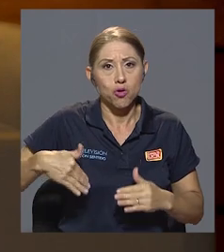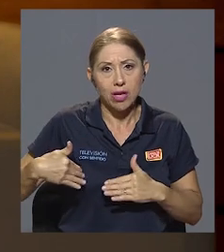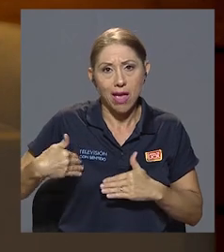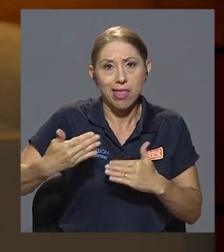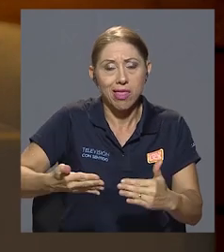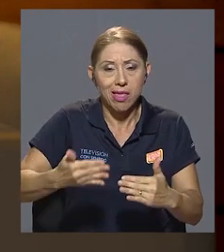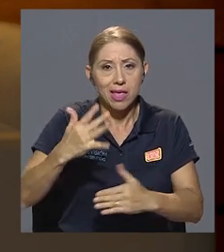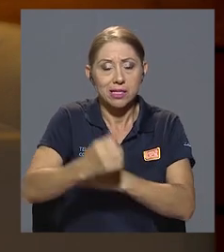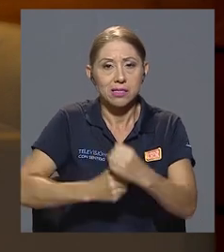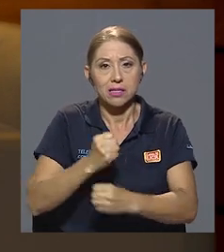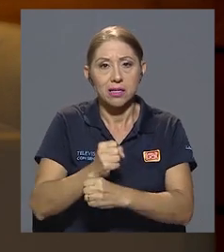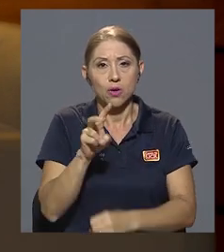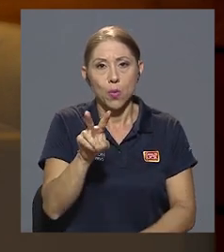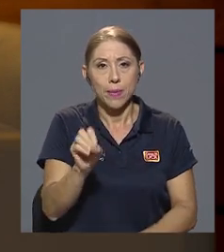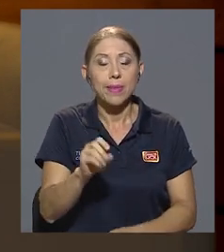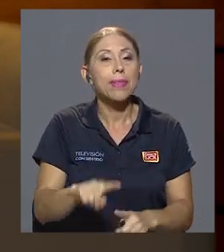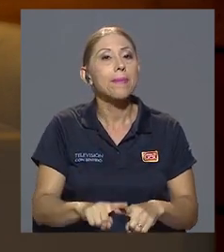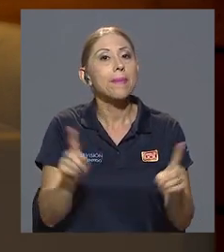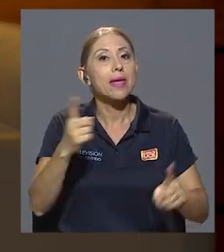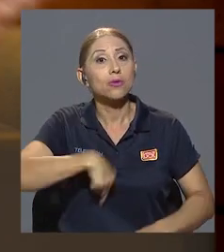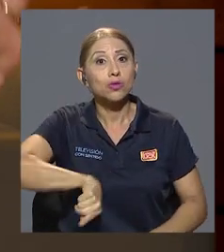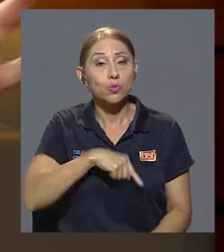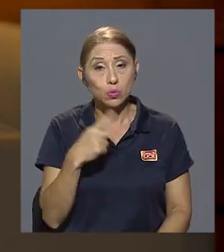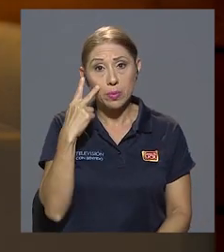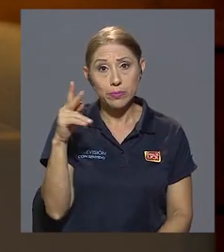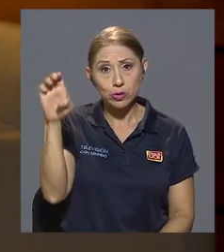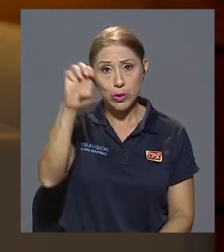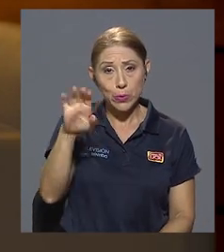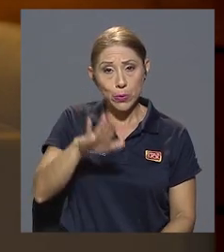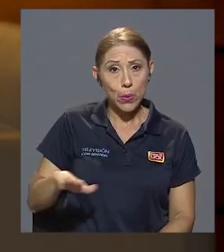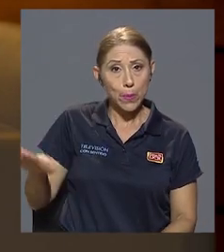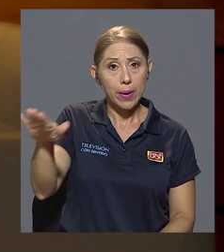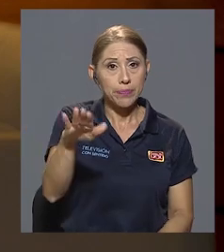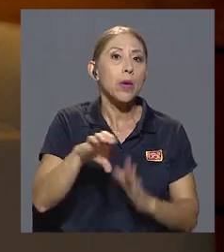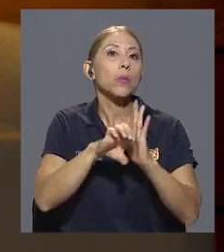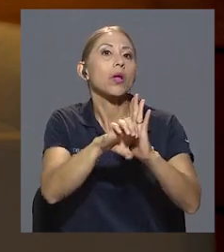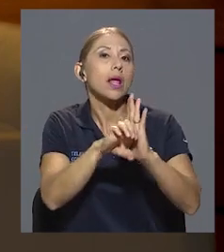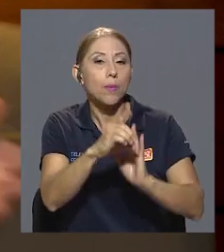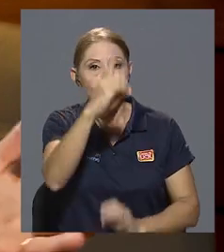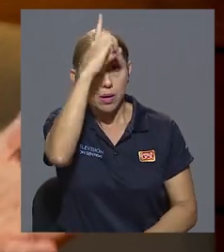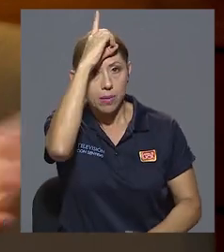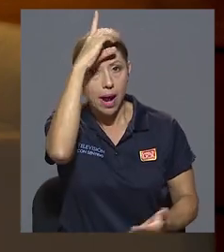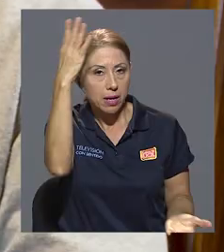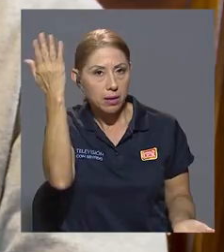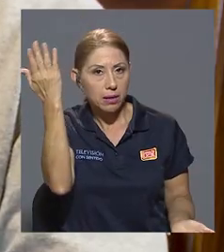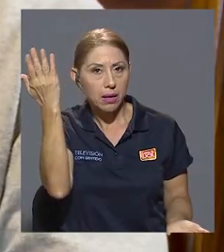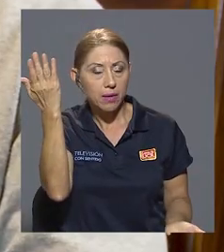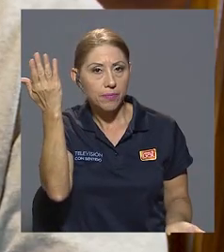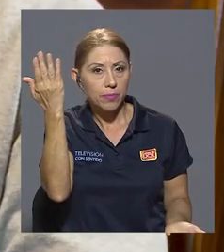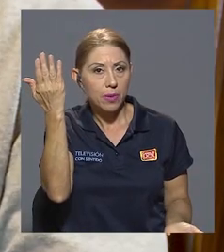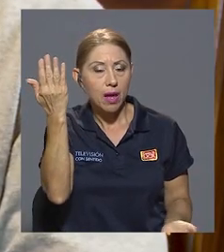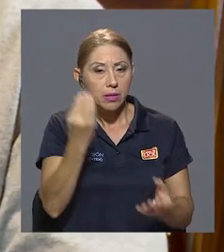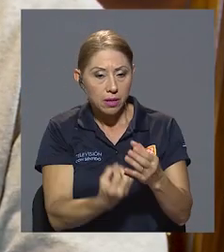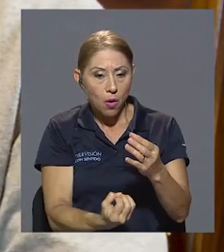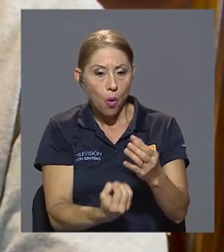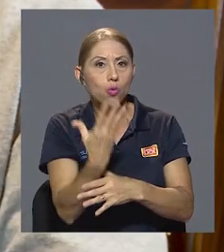el siglo el siglo 20 pero si vemos a europa un país como alemania por ejemplo